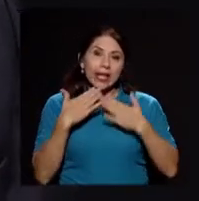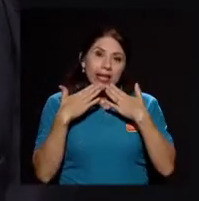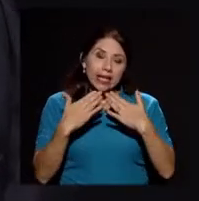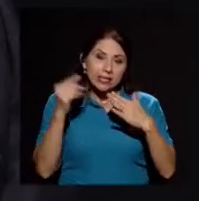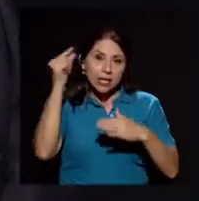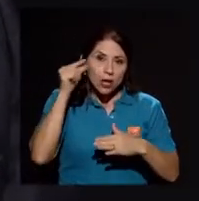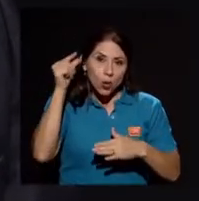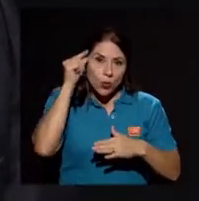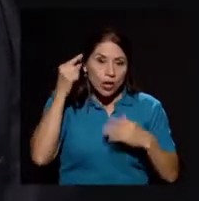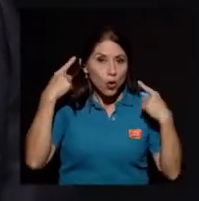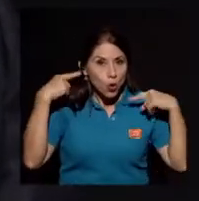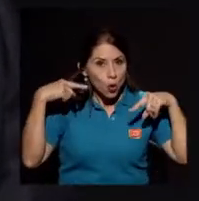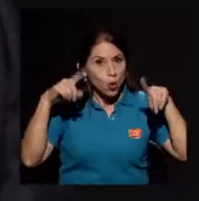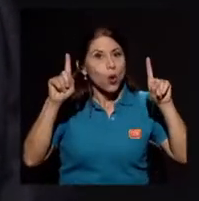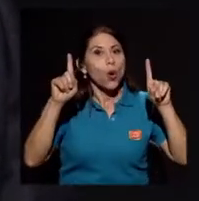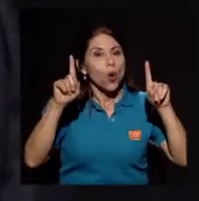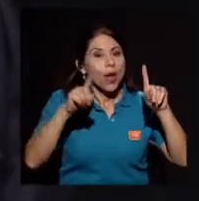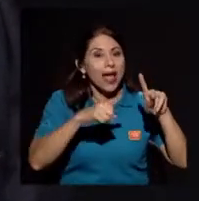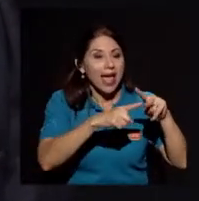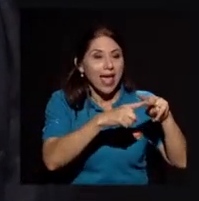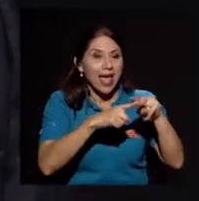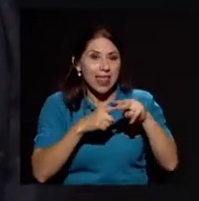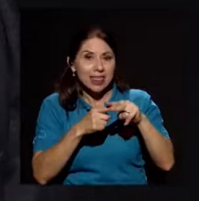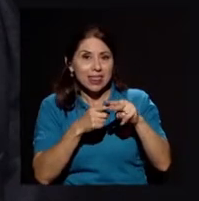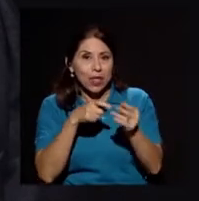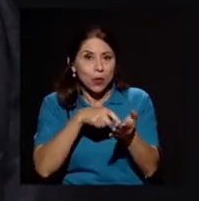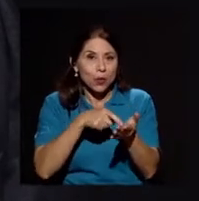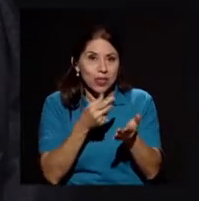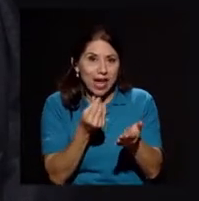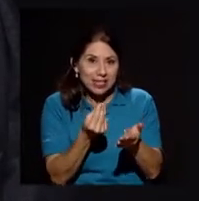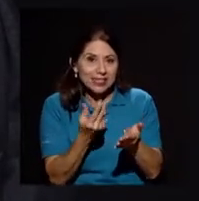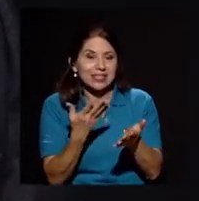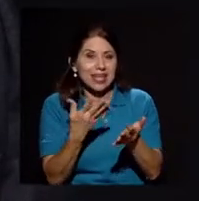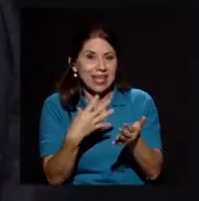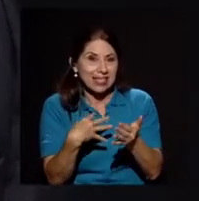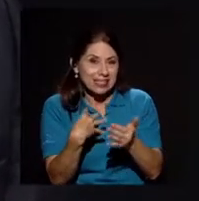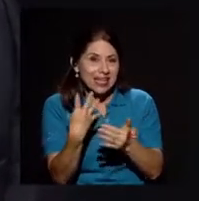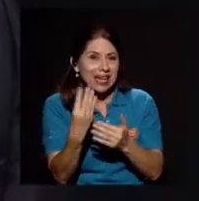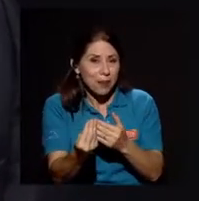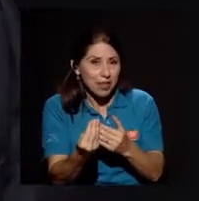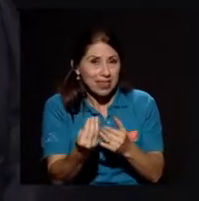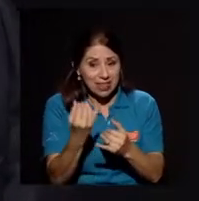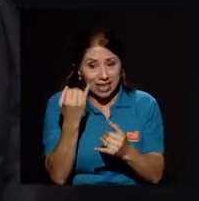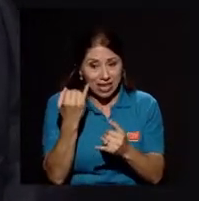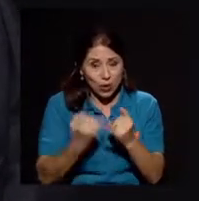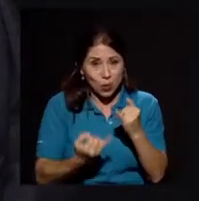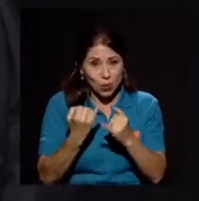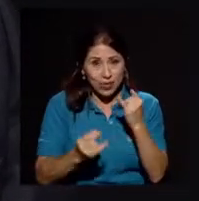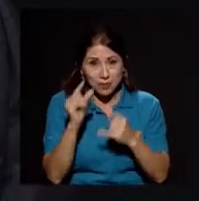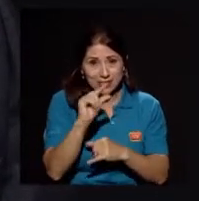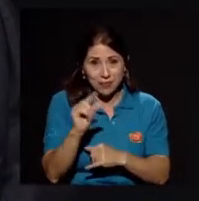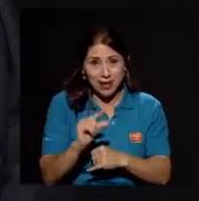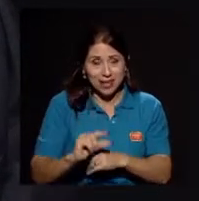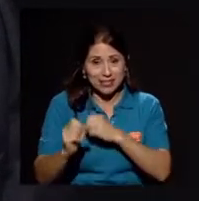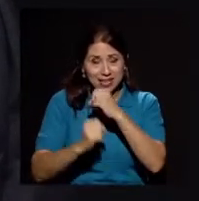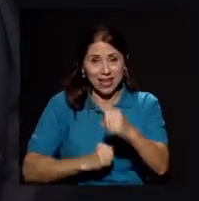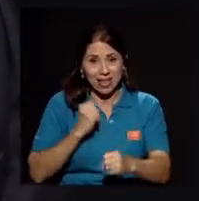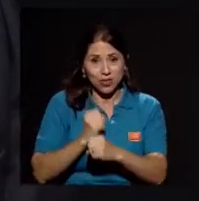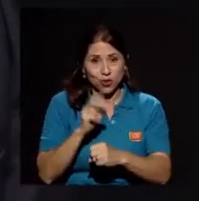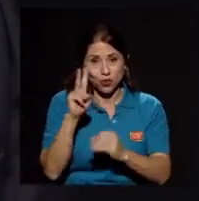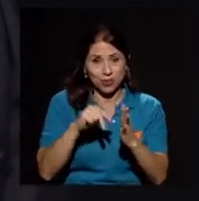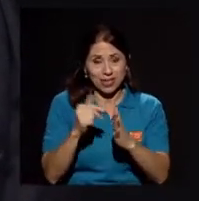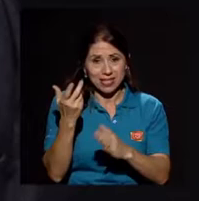logró fin endeudarse externamente en una cantidad considerable en las últimas semanas del año 2017